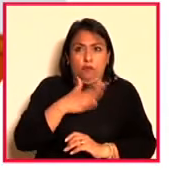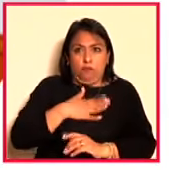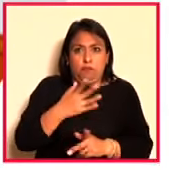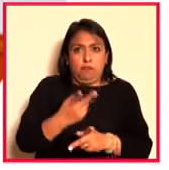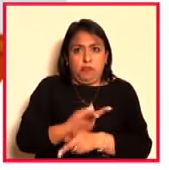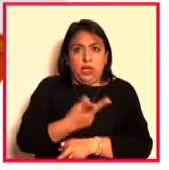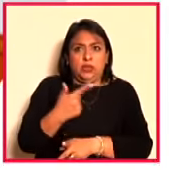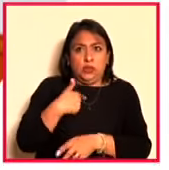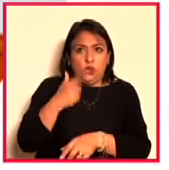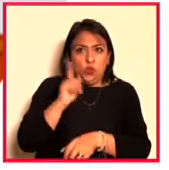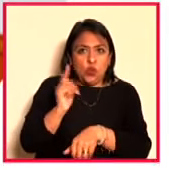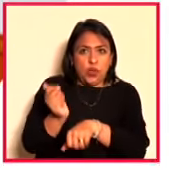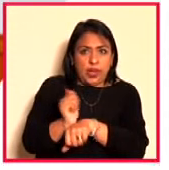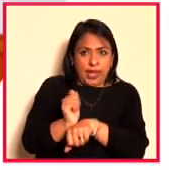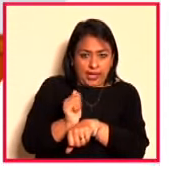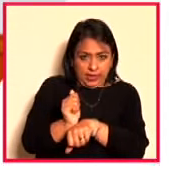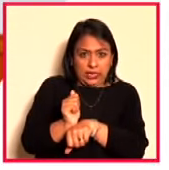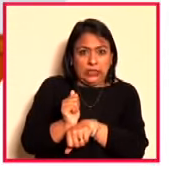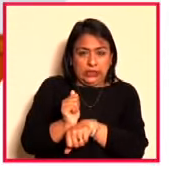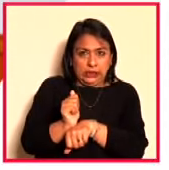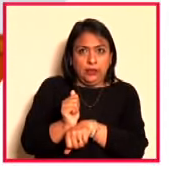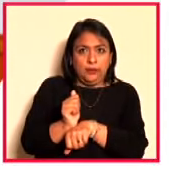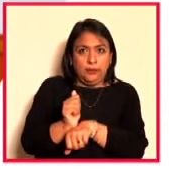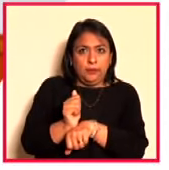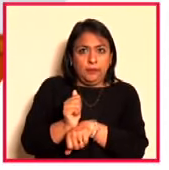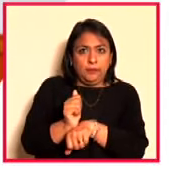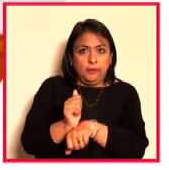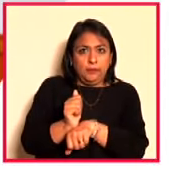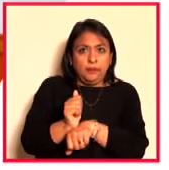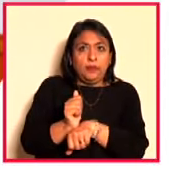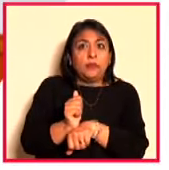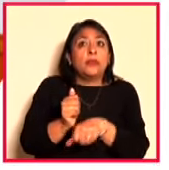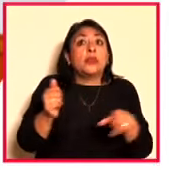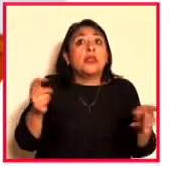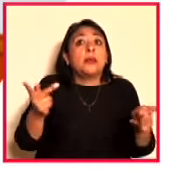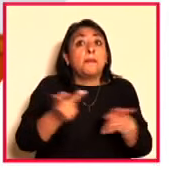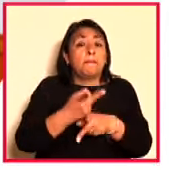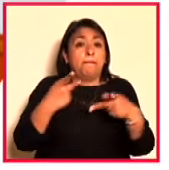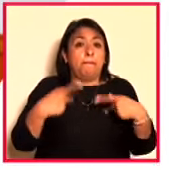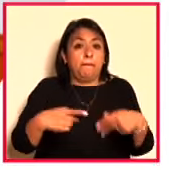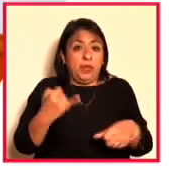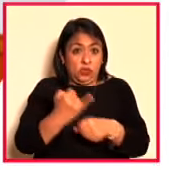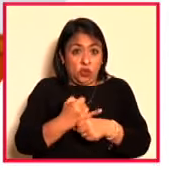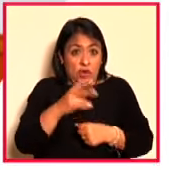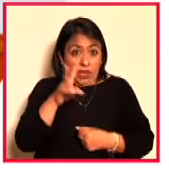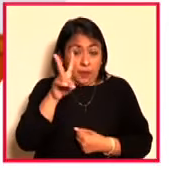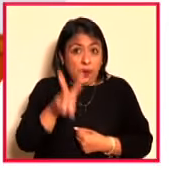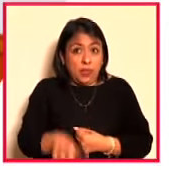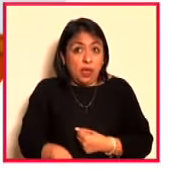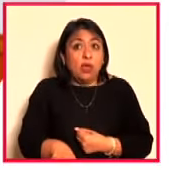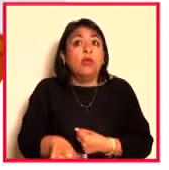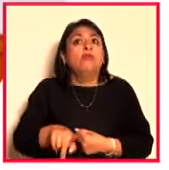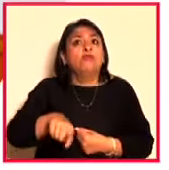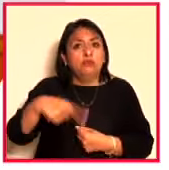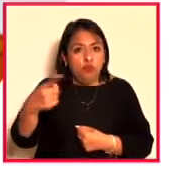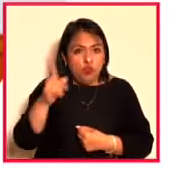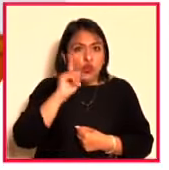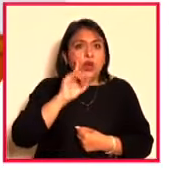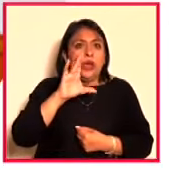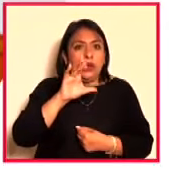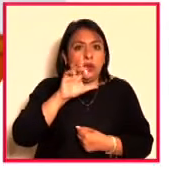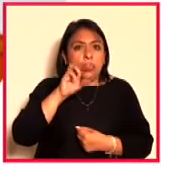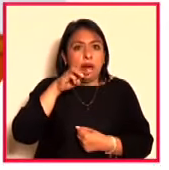actriz. Me sentí y fatal. Lo que le sucede al personaje en realidad le sucede a Carmen Madrid.